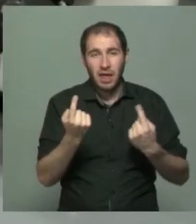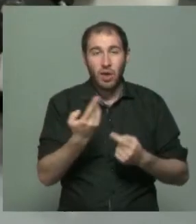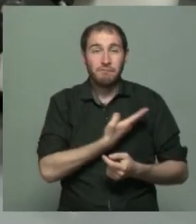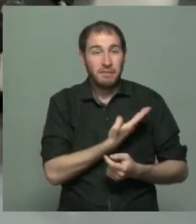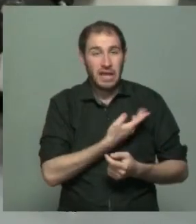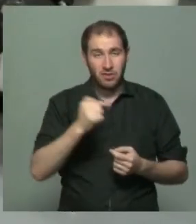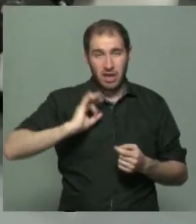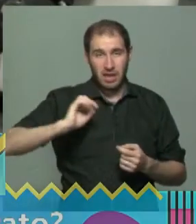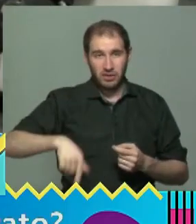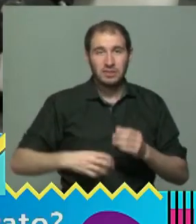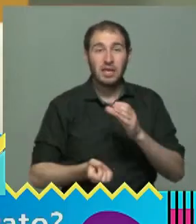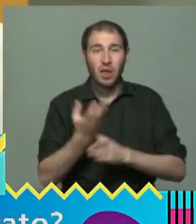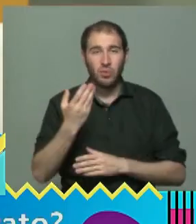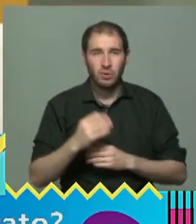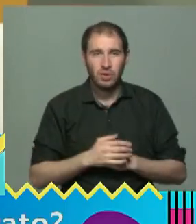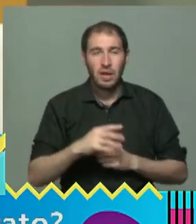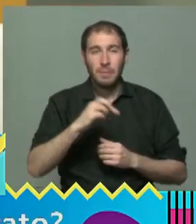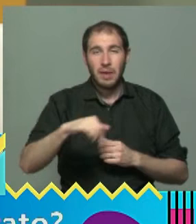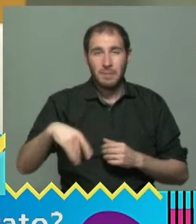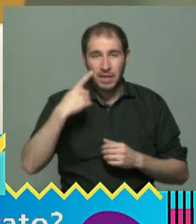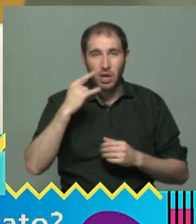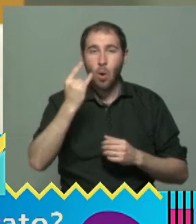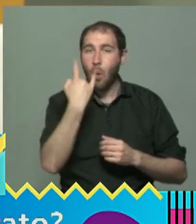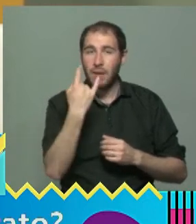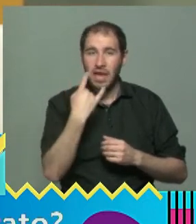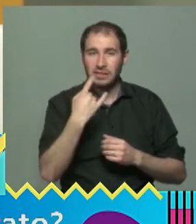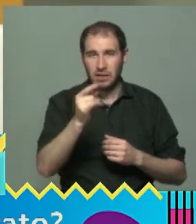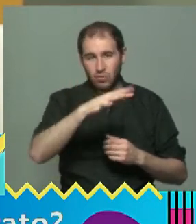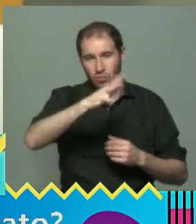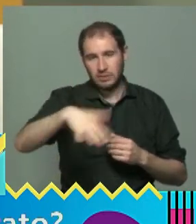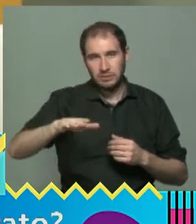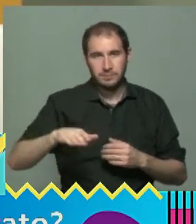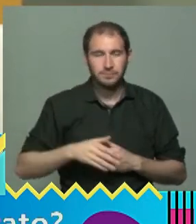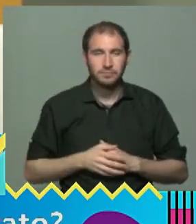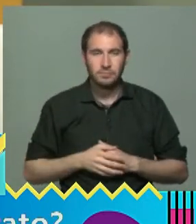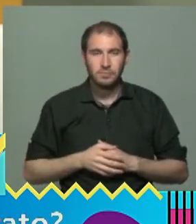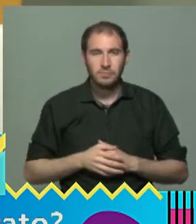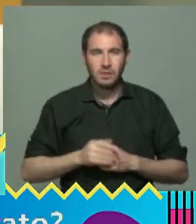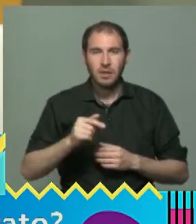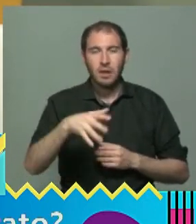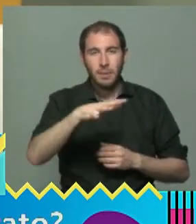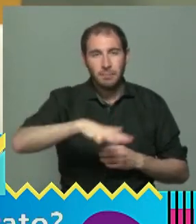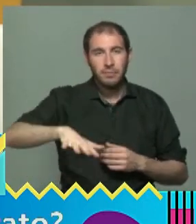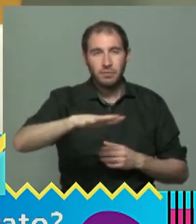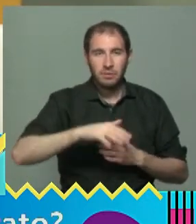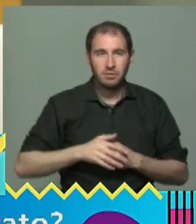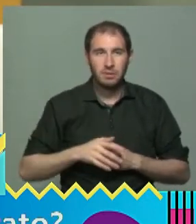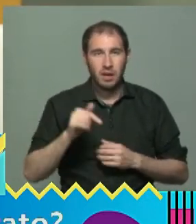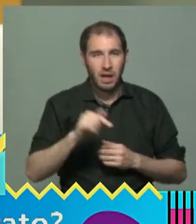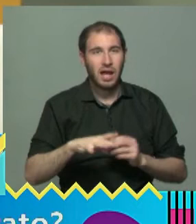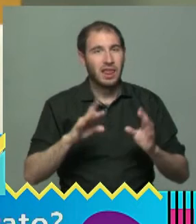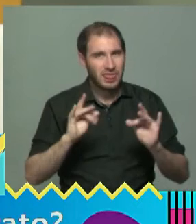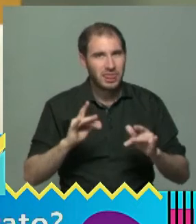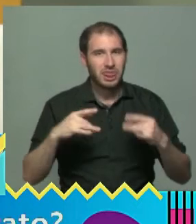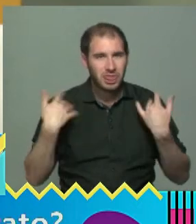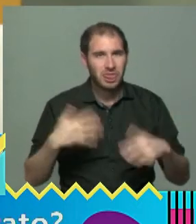año se inauguró, digamos, el PPMI en Uspallata, en la zona de Uspallata, y es una población realmente muy